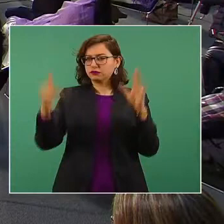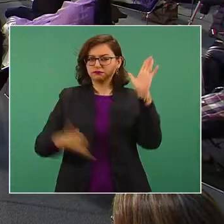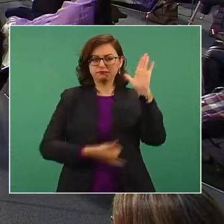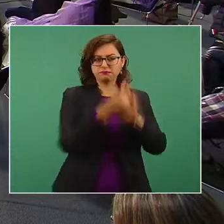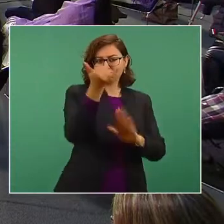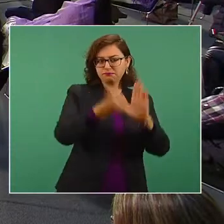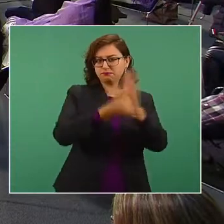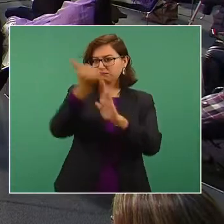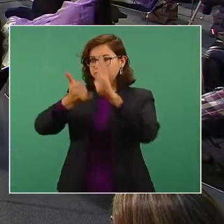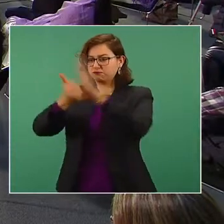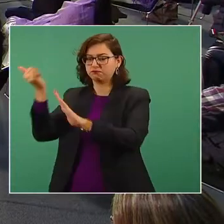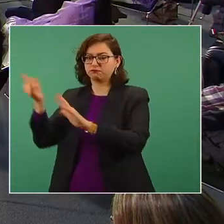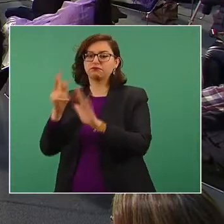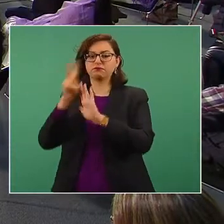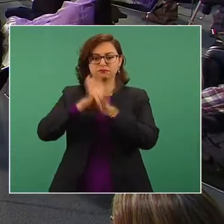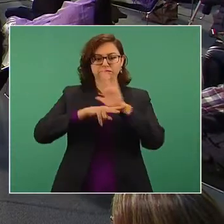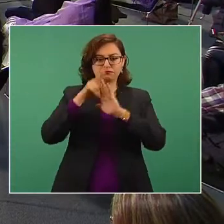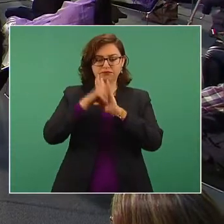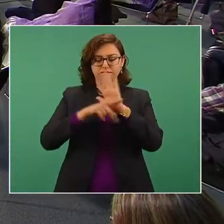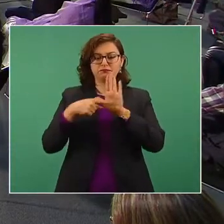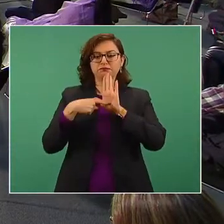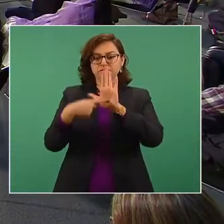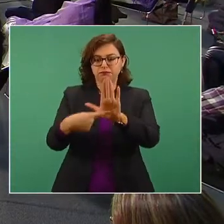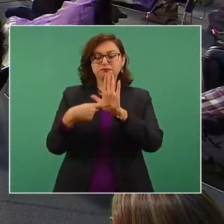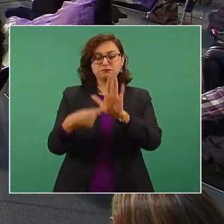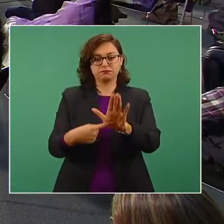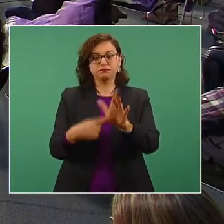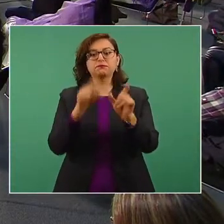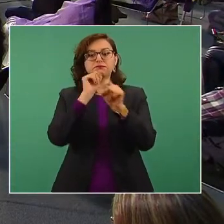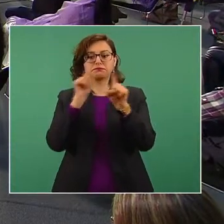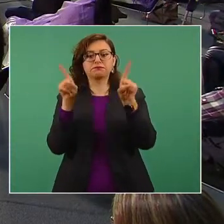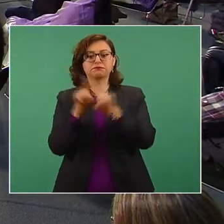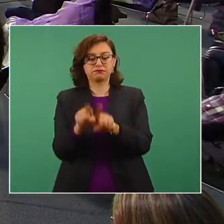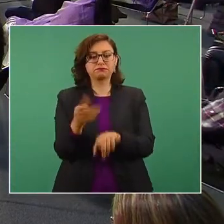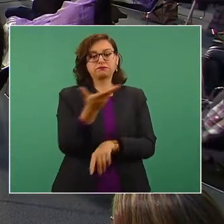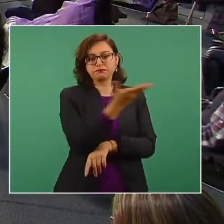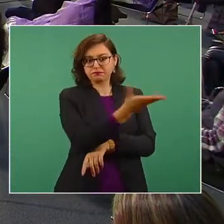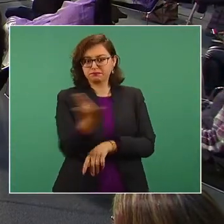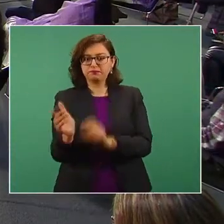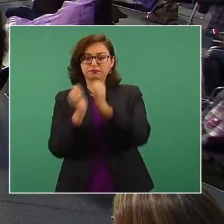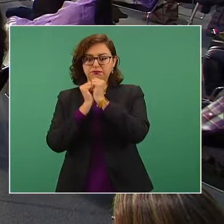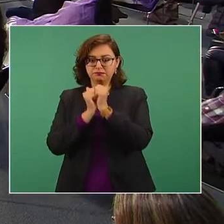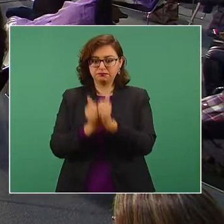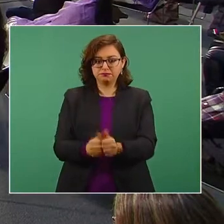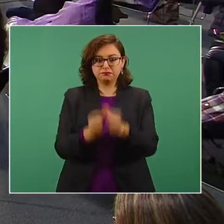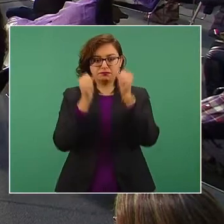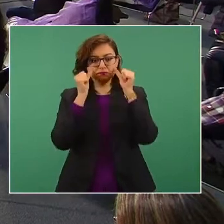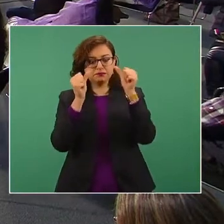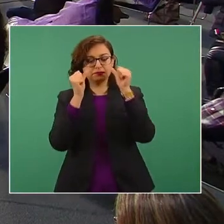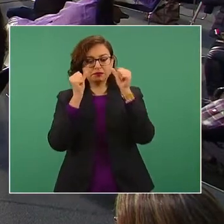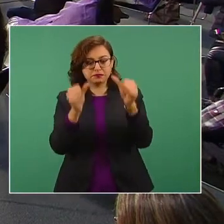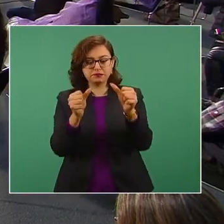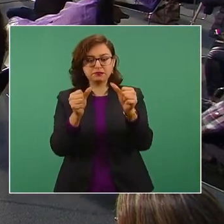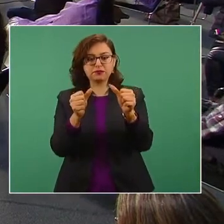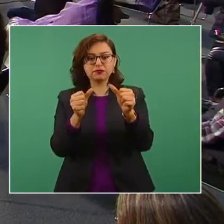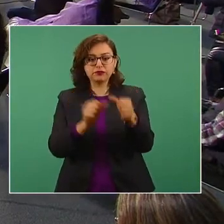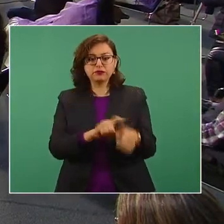a cabo. También les invitamos a que nos acompañen hasta el final. Abrimos